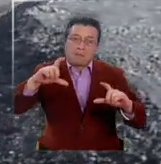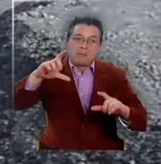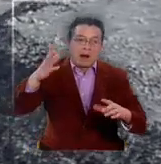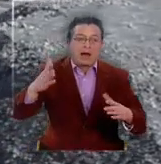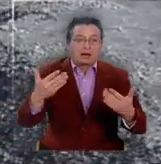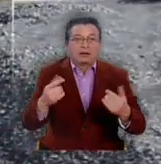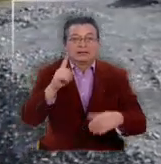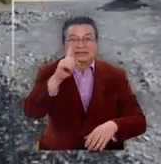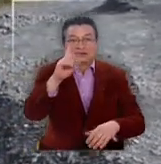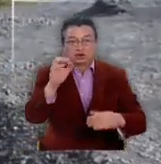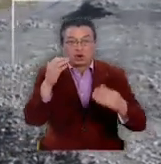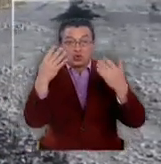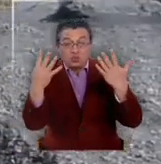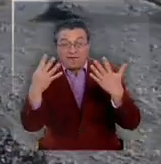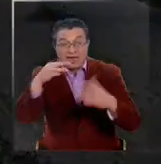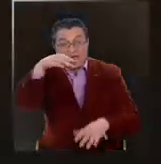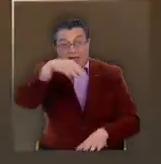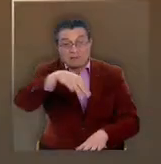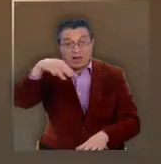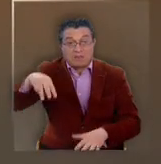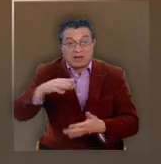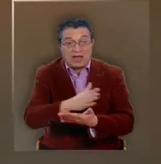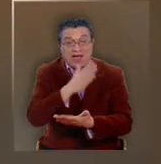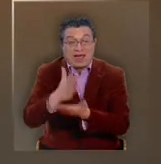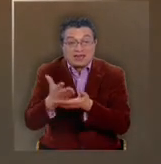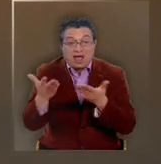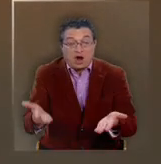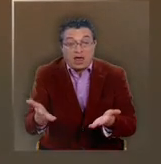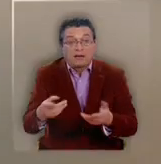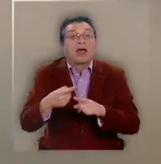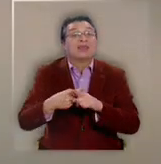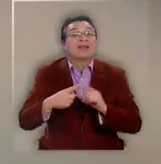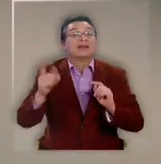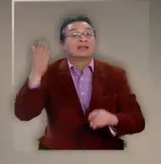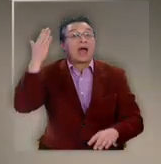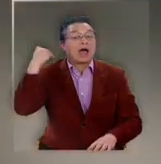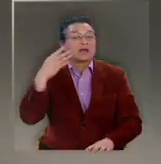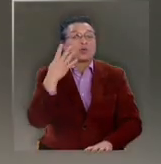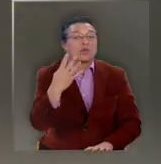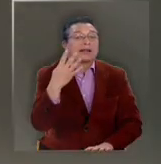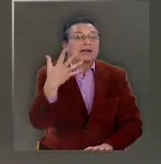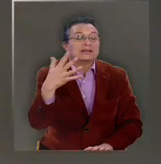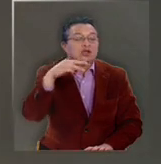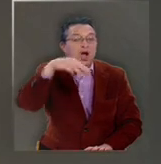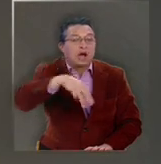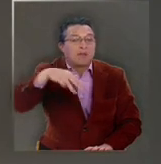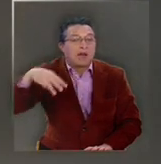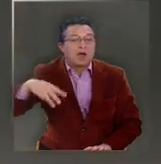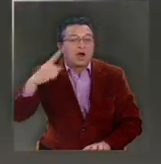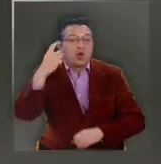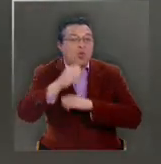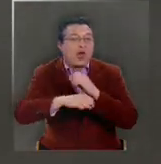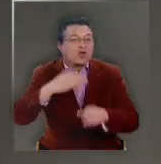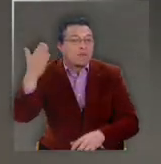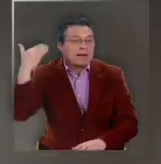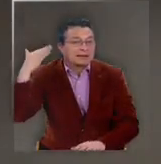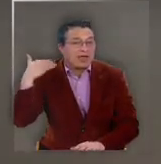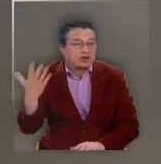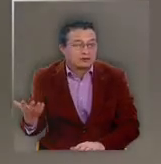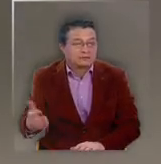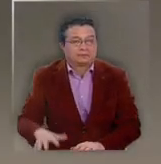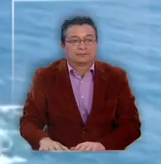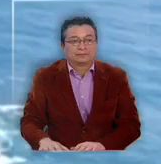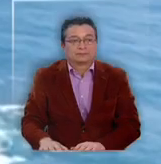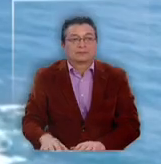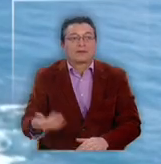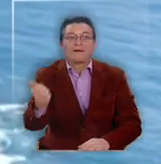presenta 109 milímetros caídos a la fecha, a diferencia de solo 45 durante todo el año pasado.